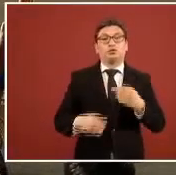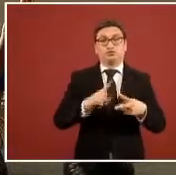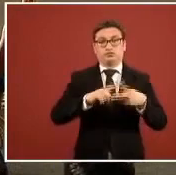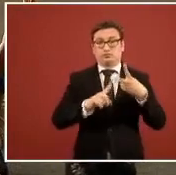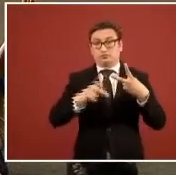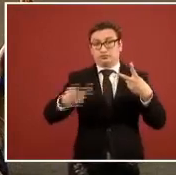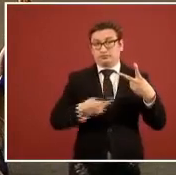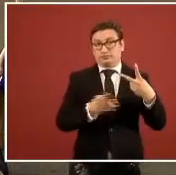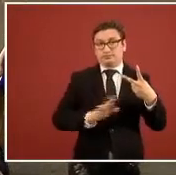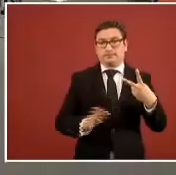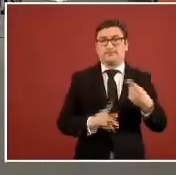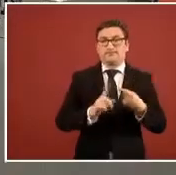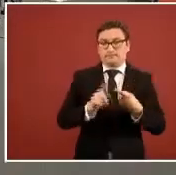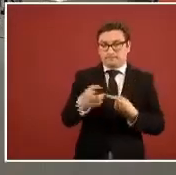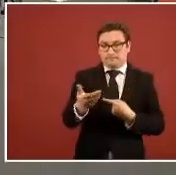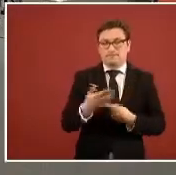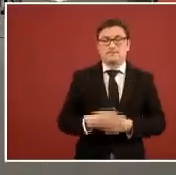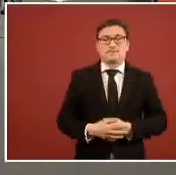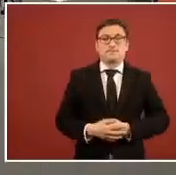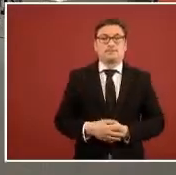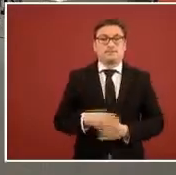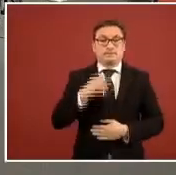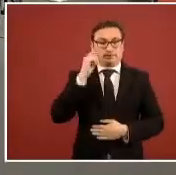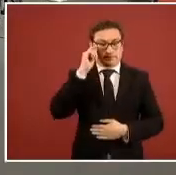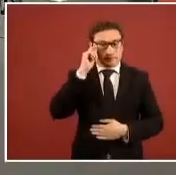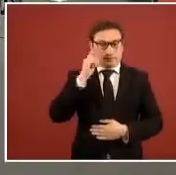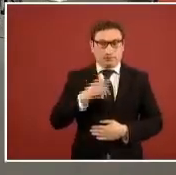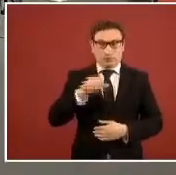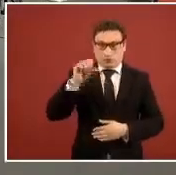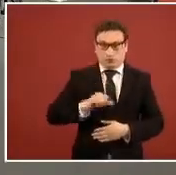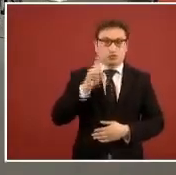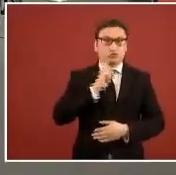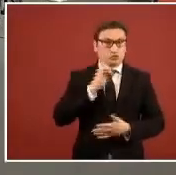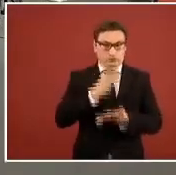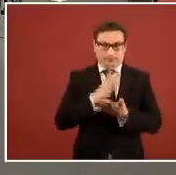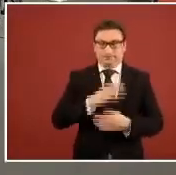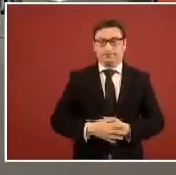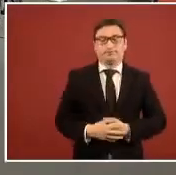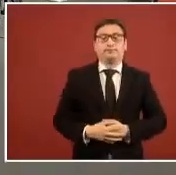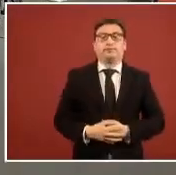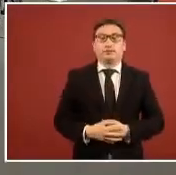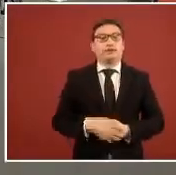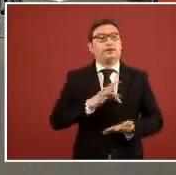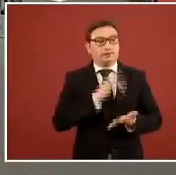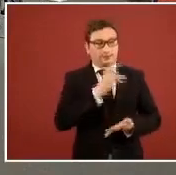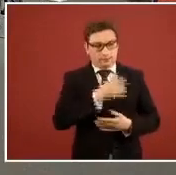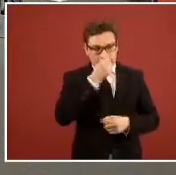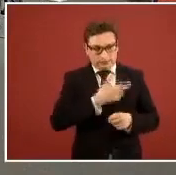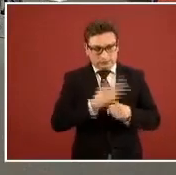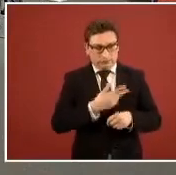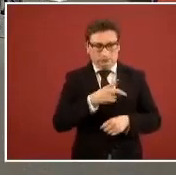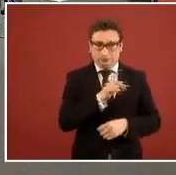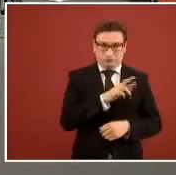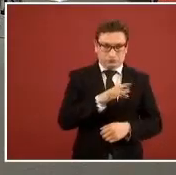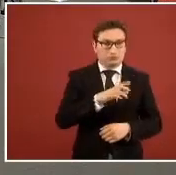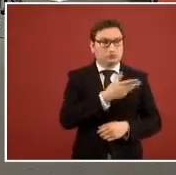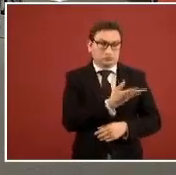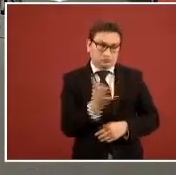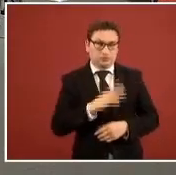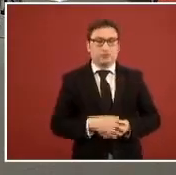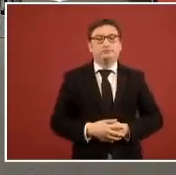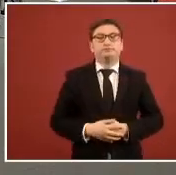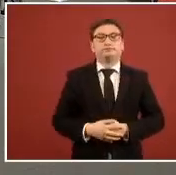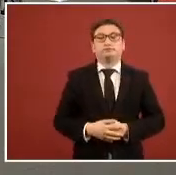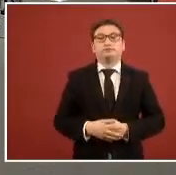preguntas, por favor. Hoy van a ser puras mujeres. Gracias, secretario. Doctores.